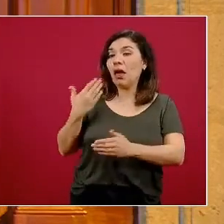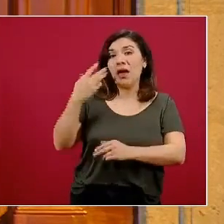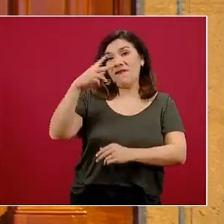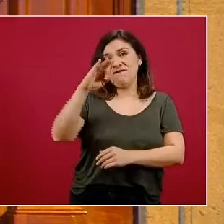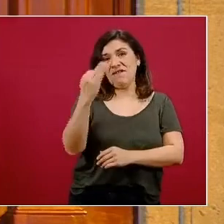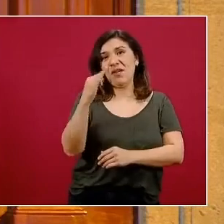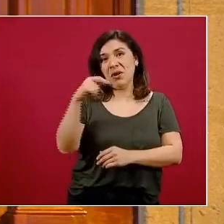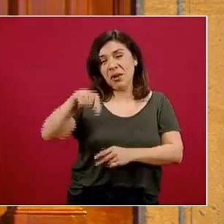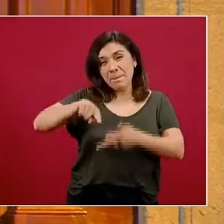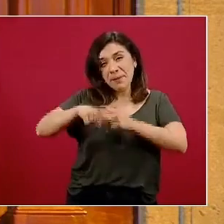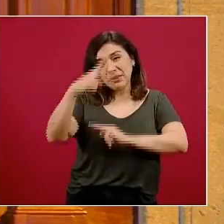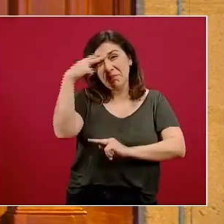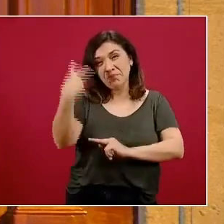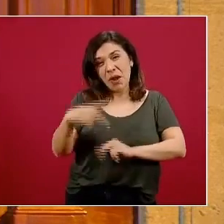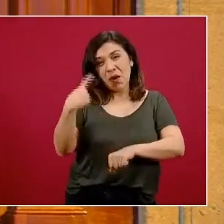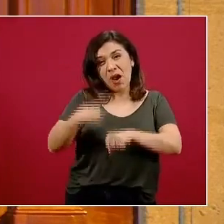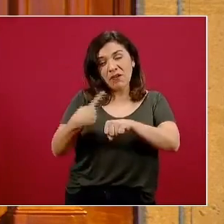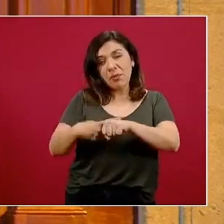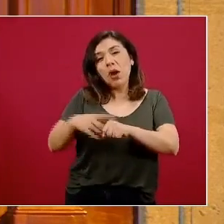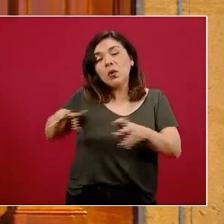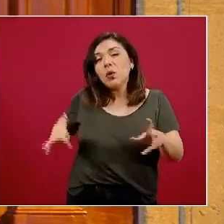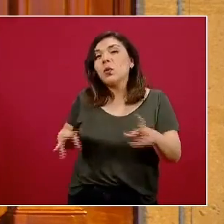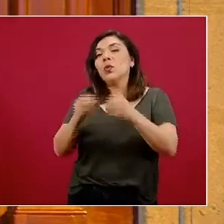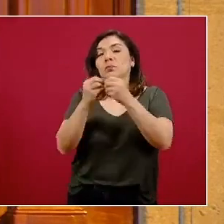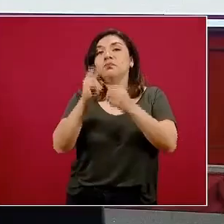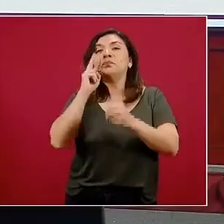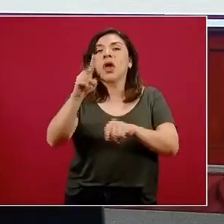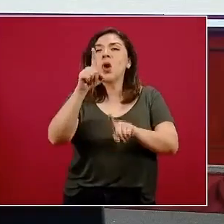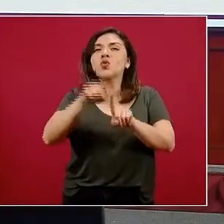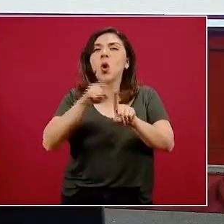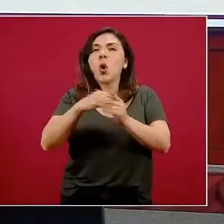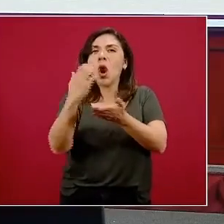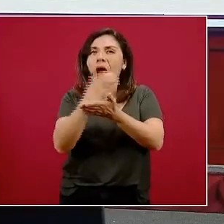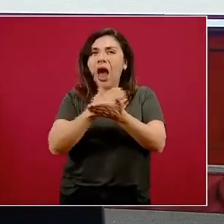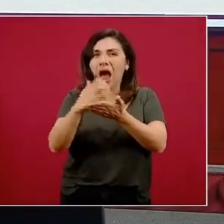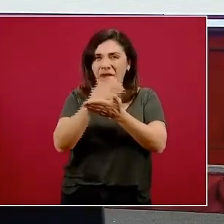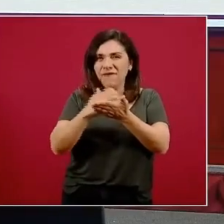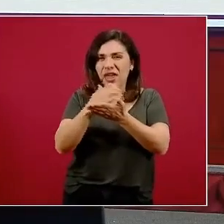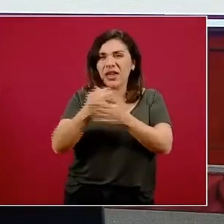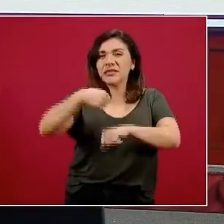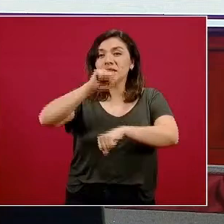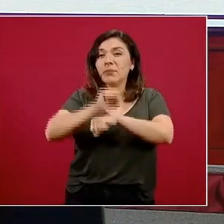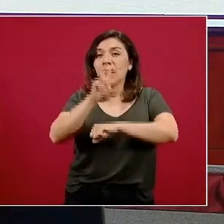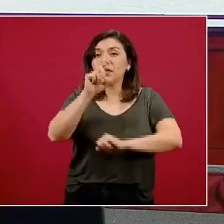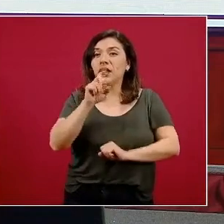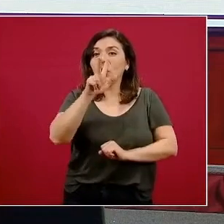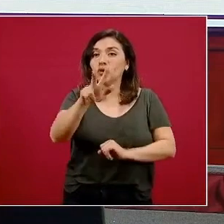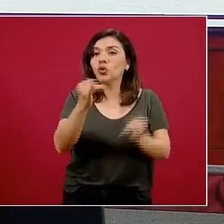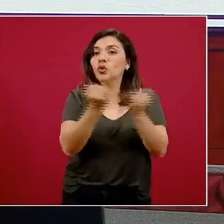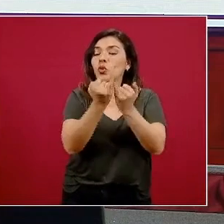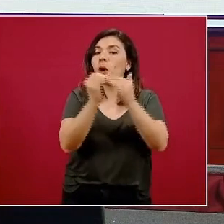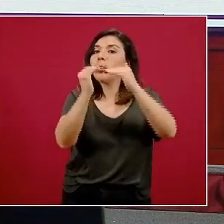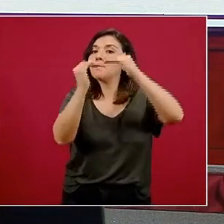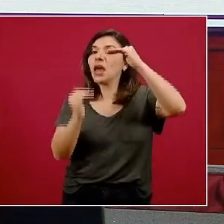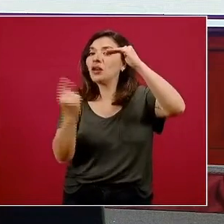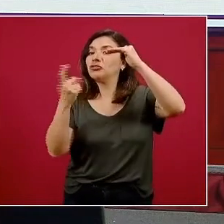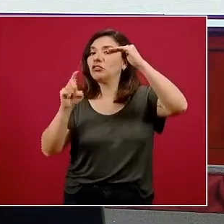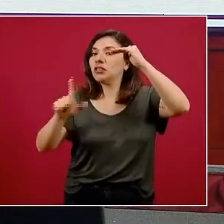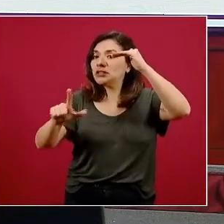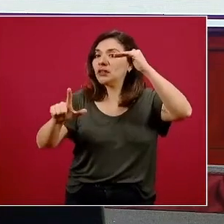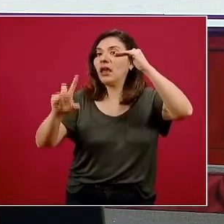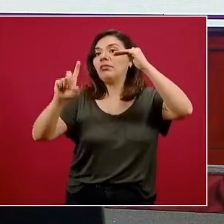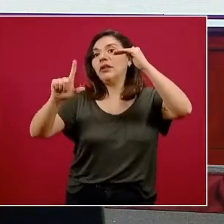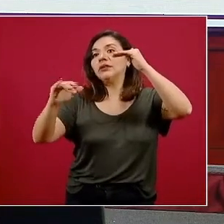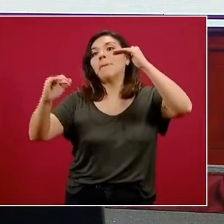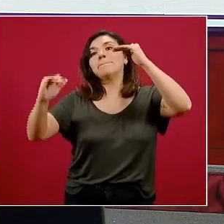en México, y podemos ver cómo ese color de la barra café para la semana 38 también es menor que la 37 y la